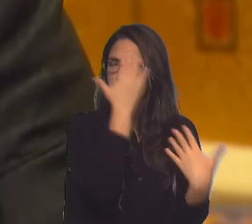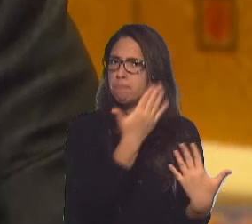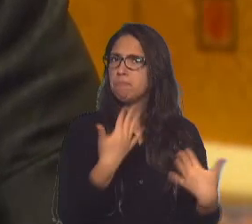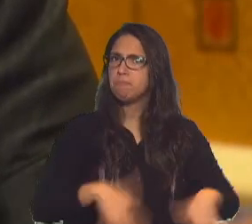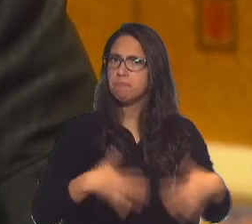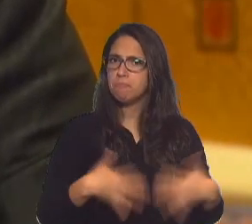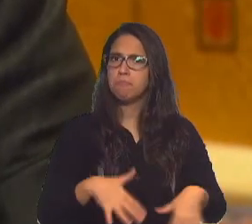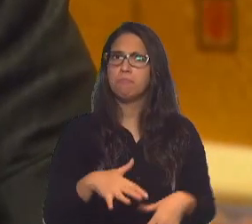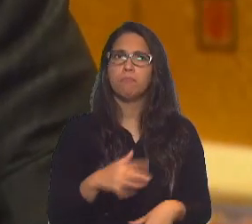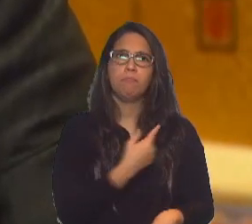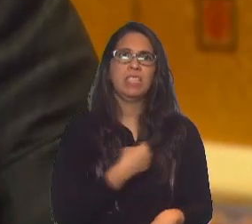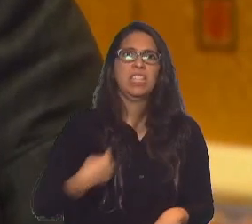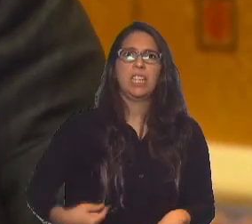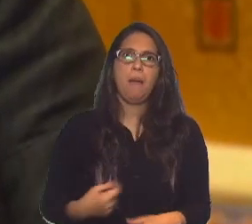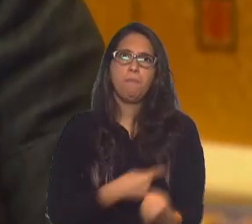que significa China.